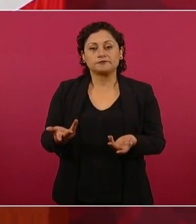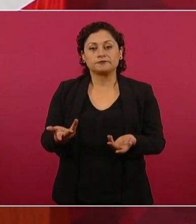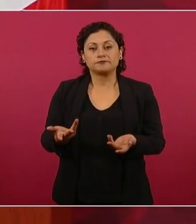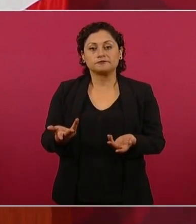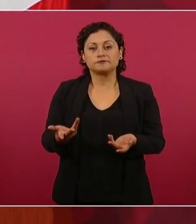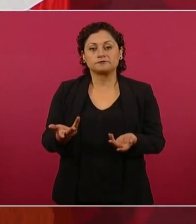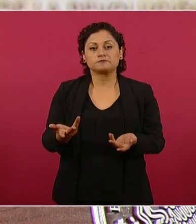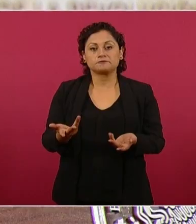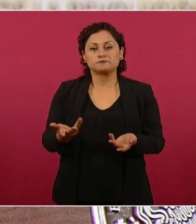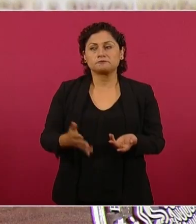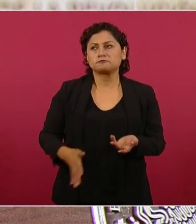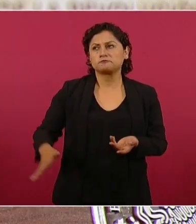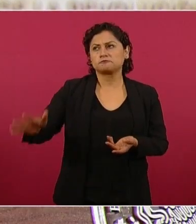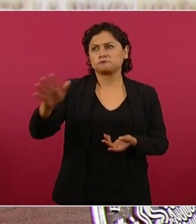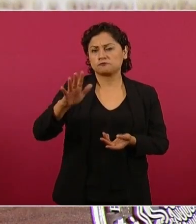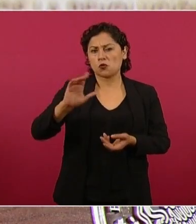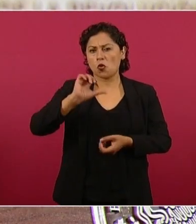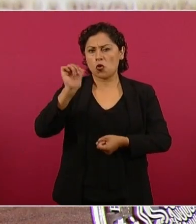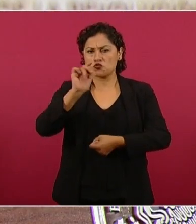buena fama